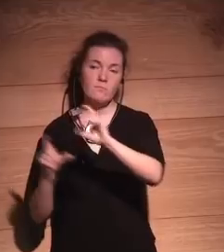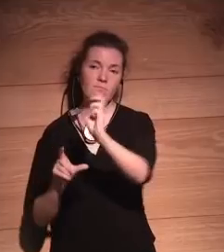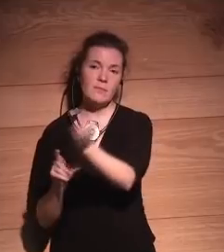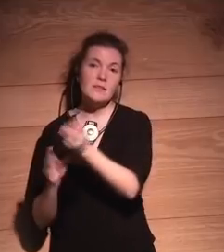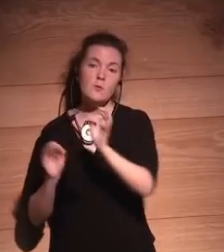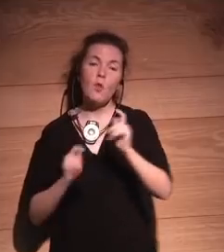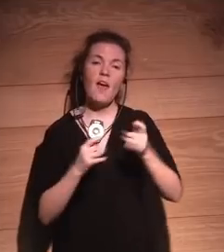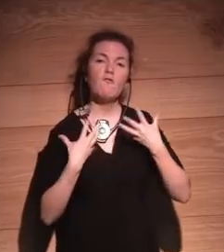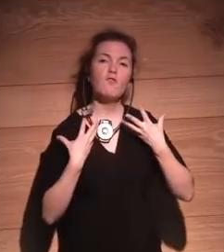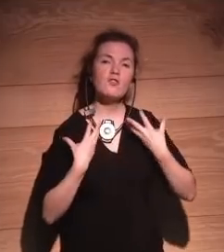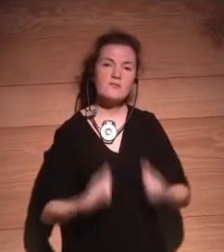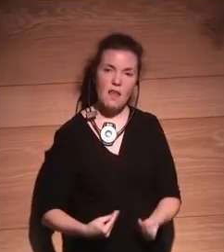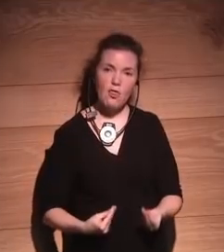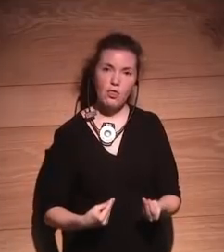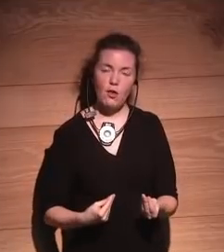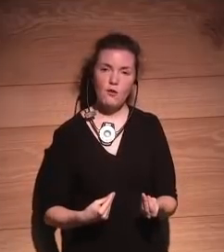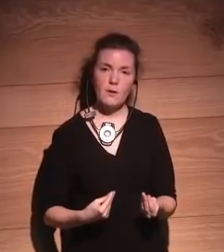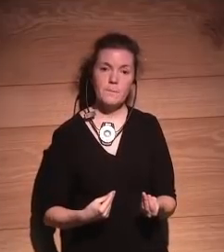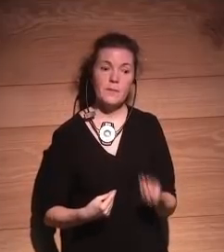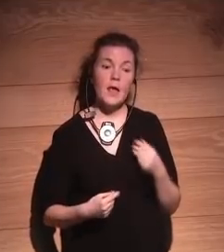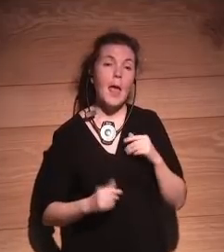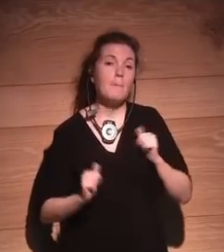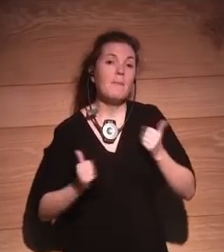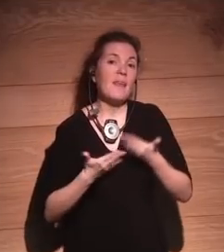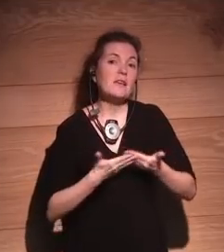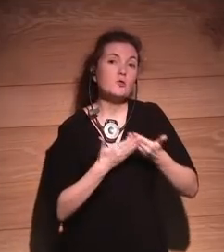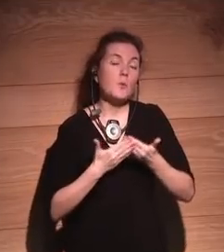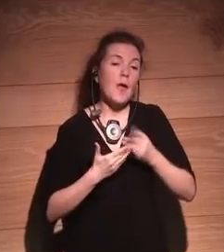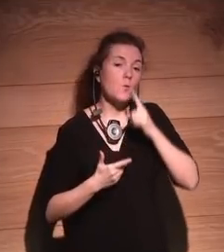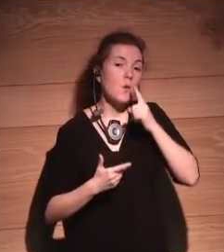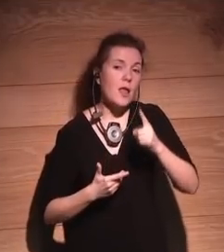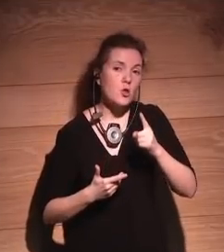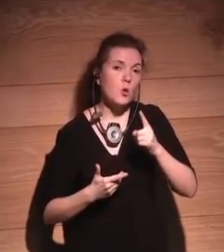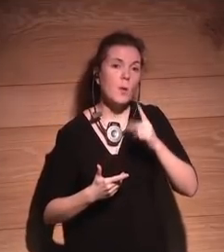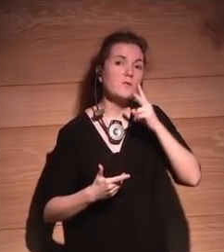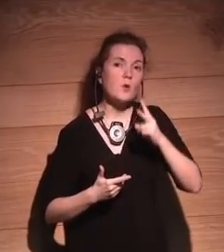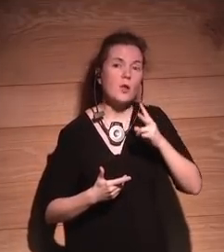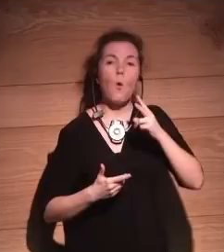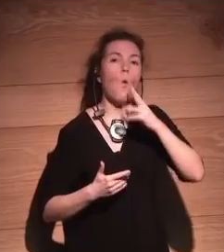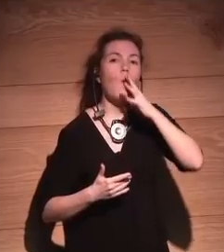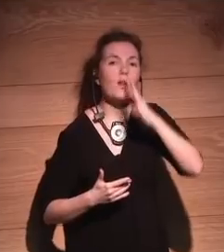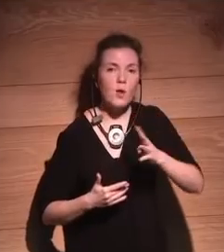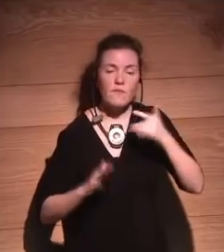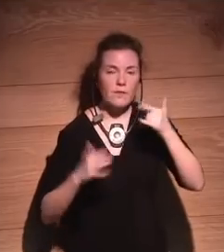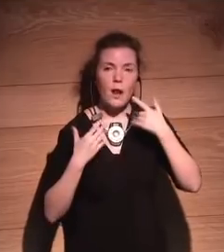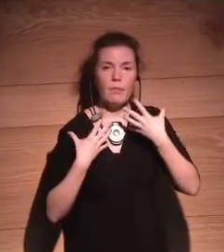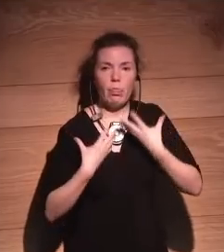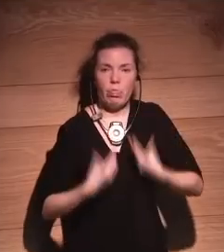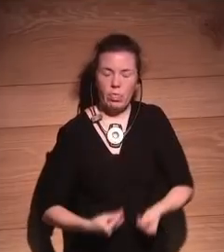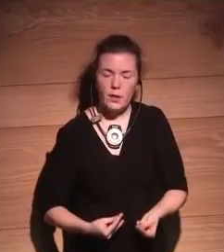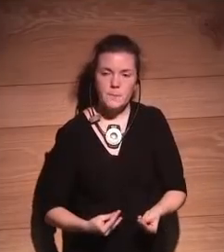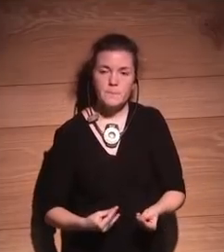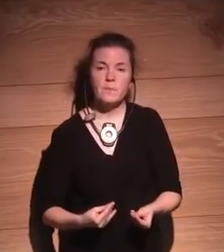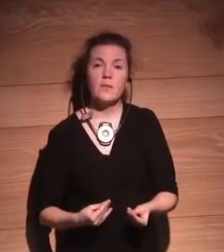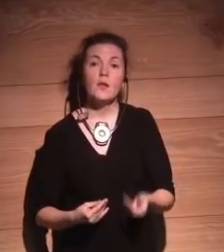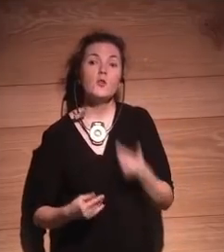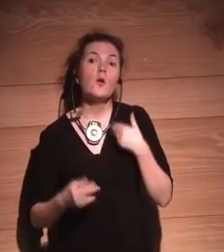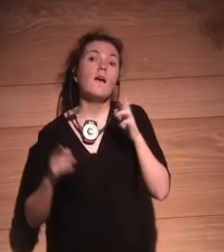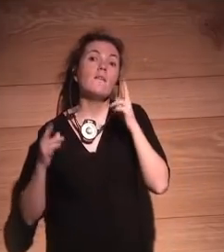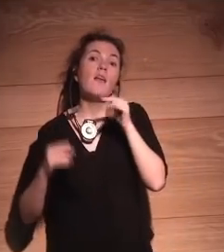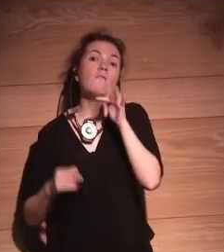la frustración y a la desilusión. Si no es el primer año, es el segundo, y si no es el cuarto. Y más además, cuando espero que las francesas